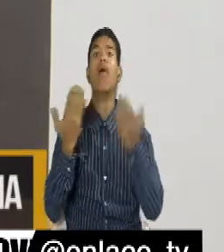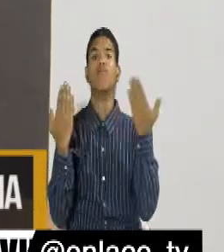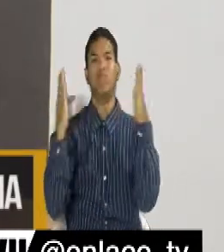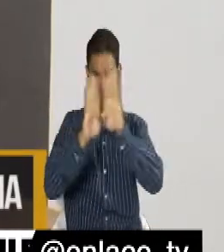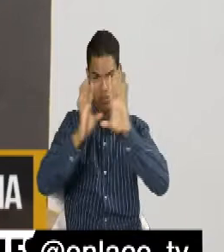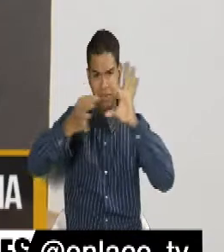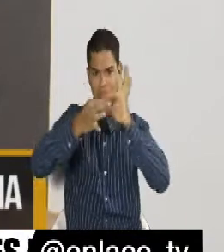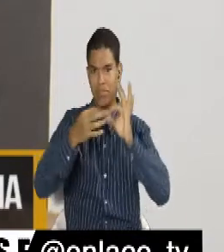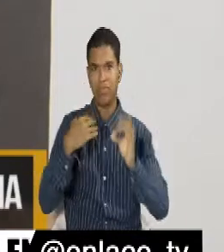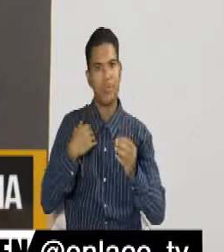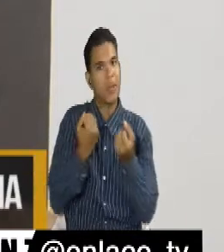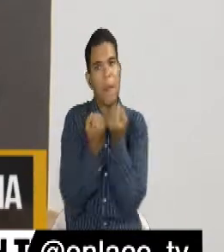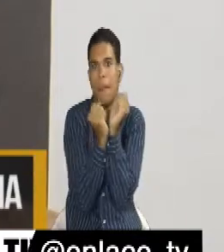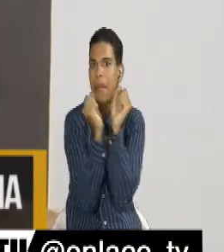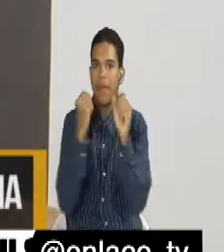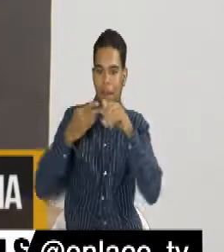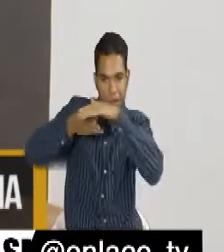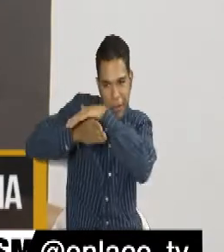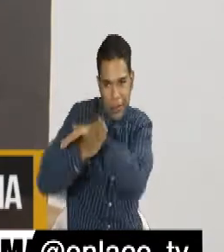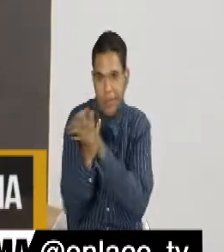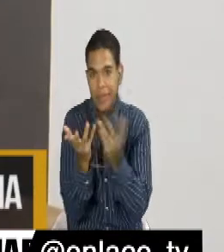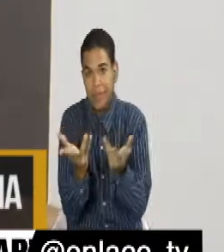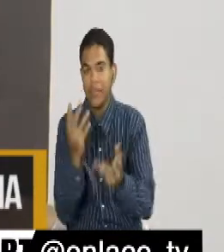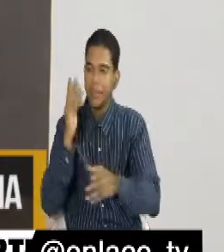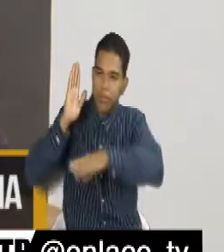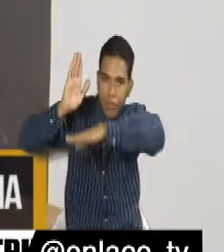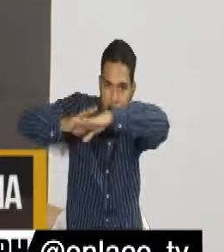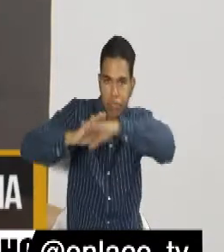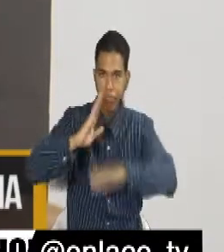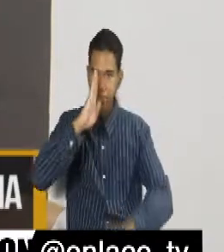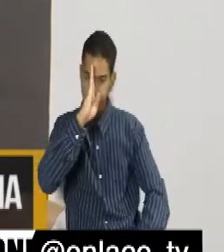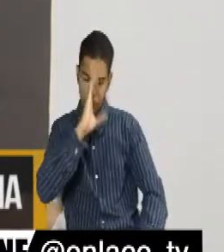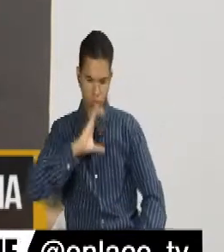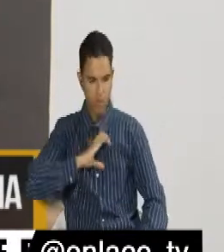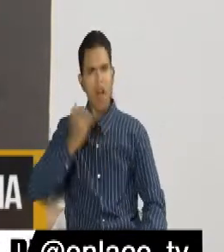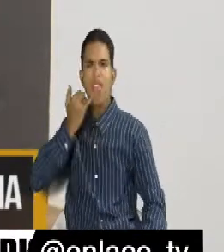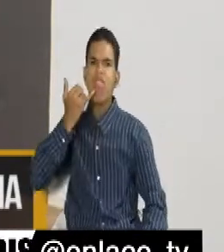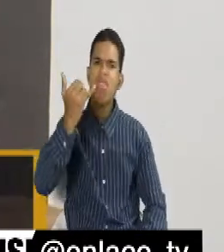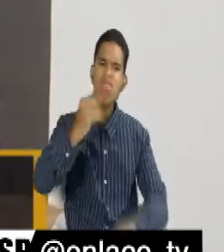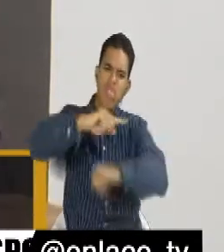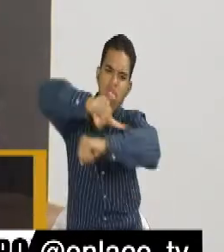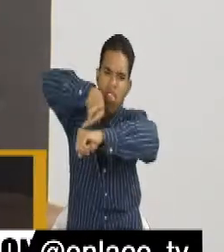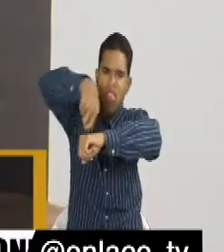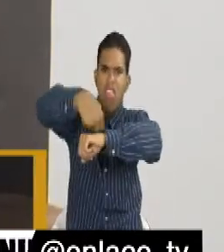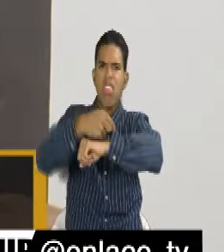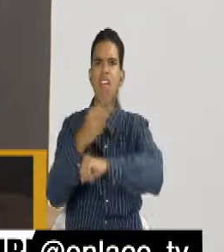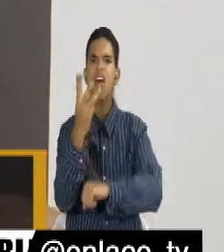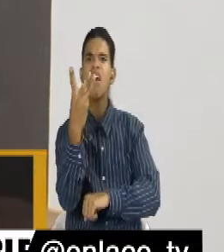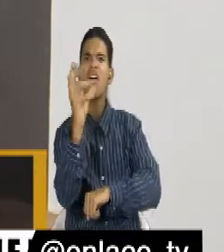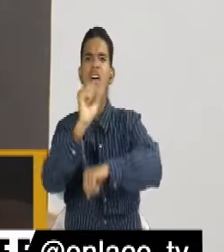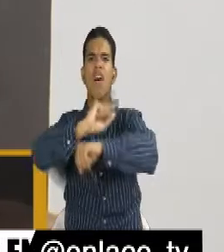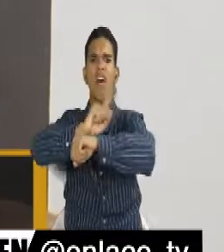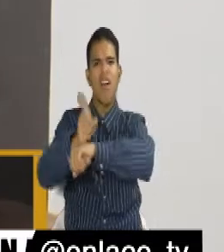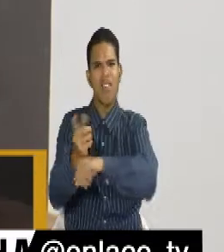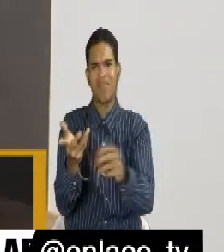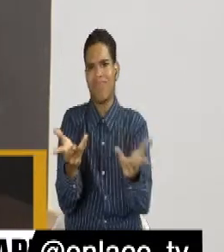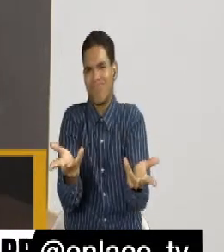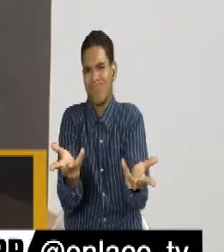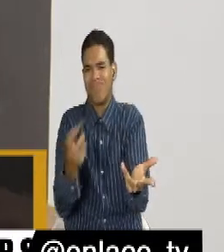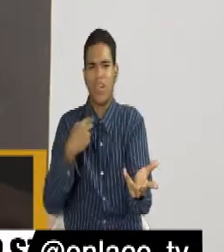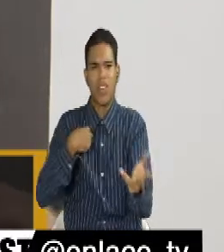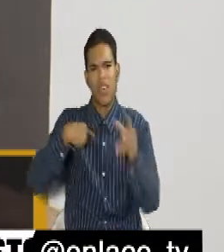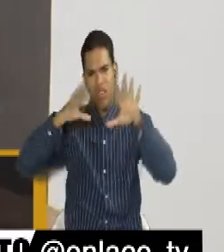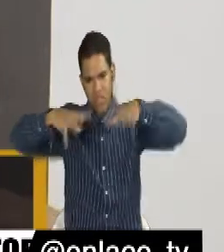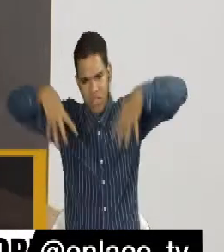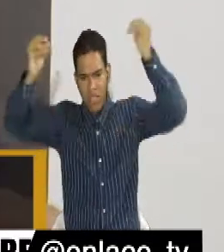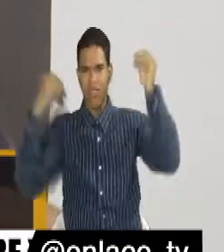también a la Policía Nacional, porque llamamos y duró media hora para llegar cuando llegó, pues ya nosotros no estábamos aquí, estábamos con unos